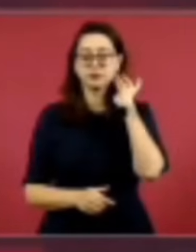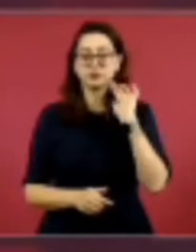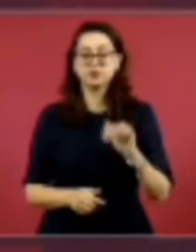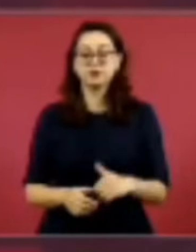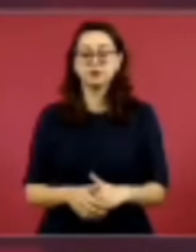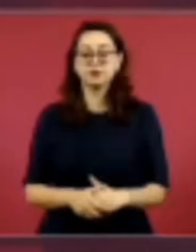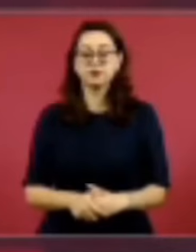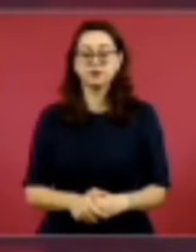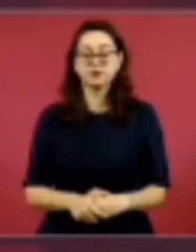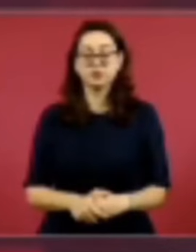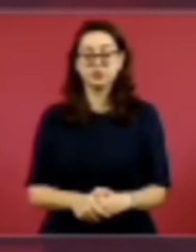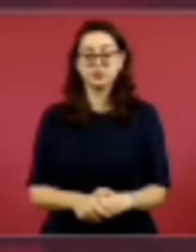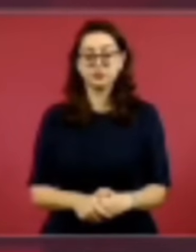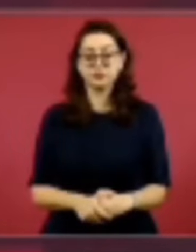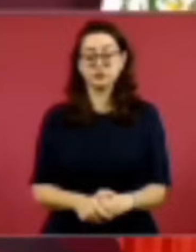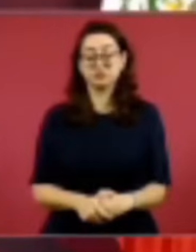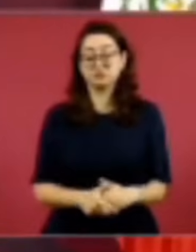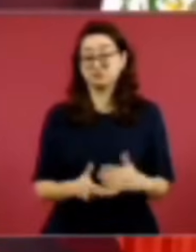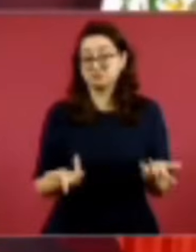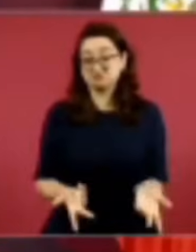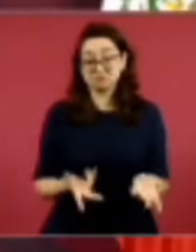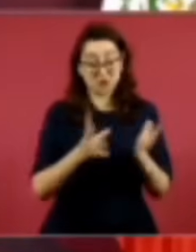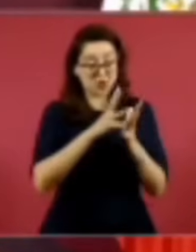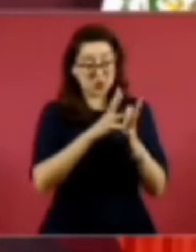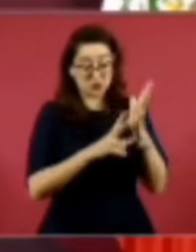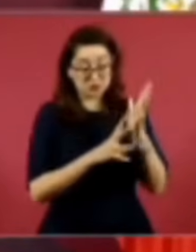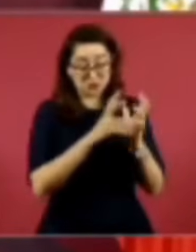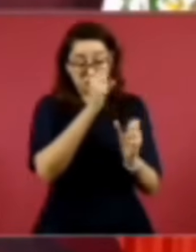quedaría pendiente